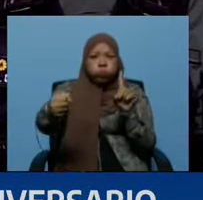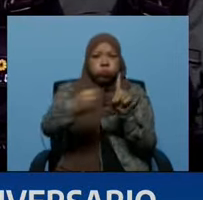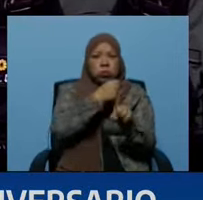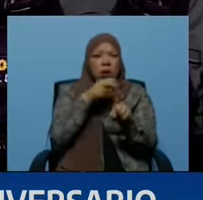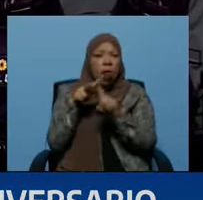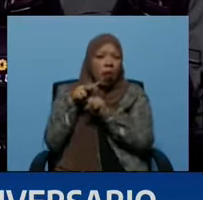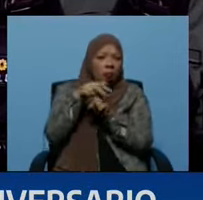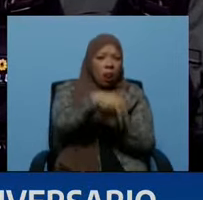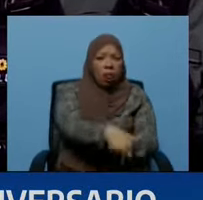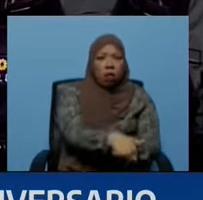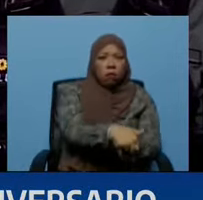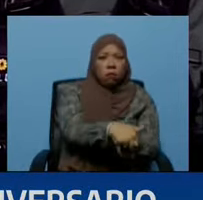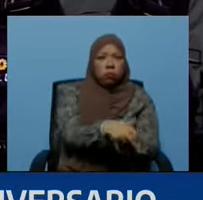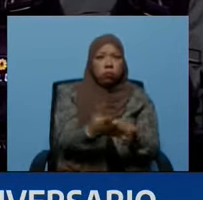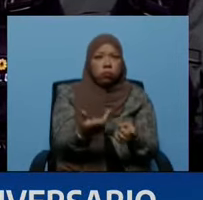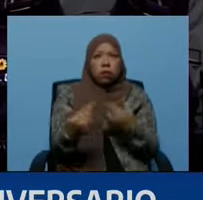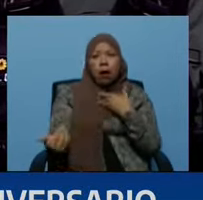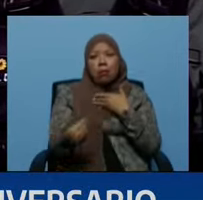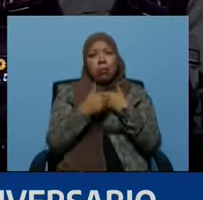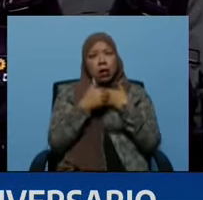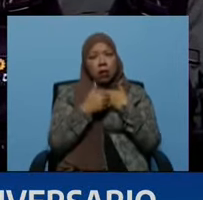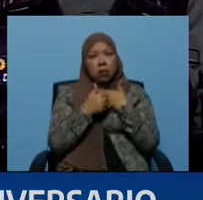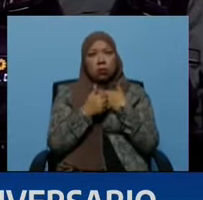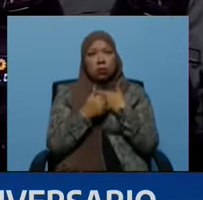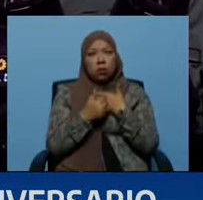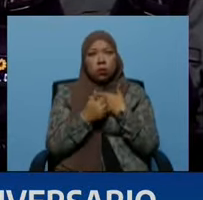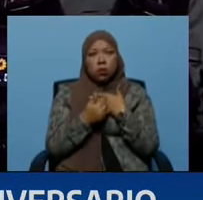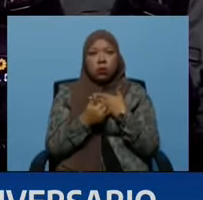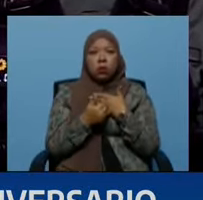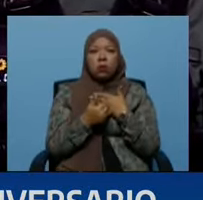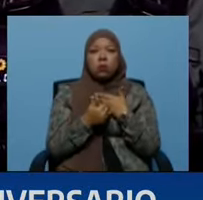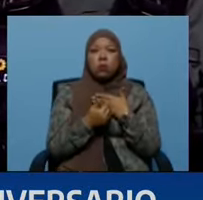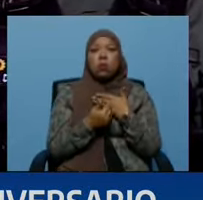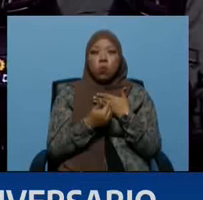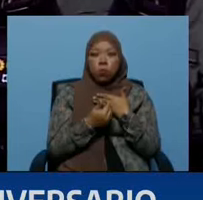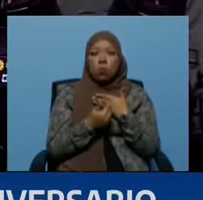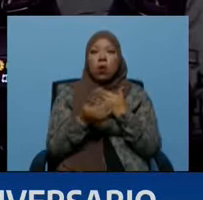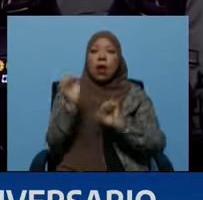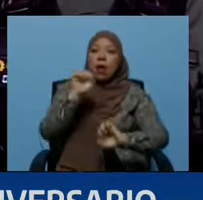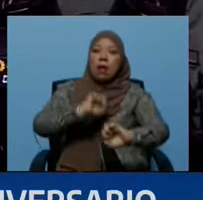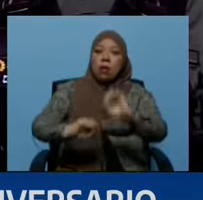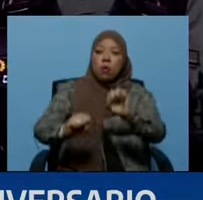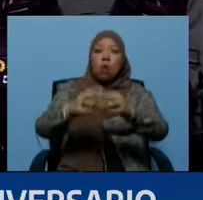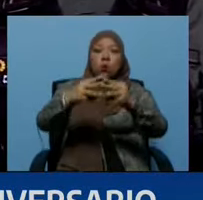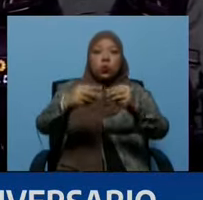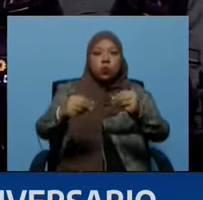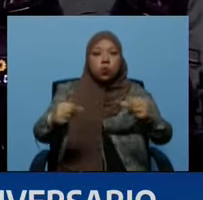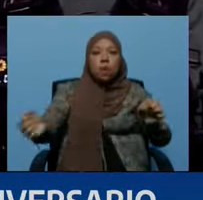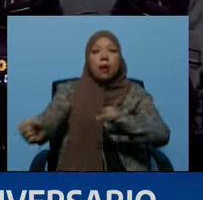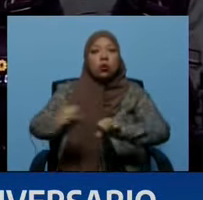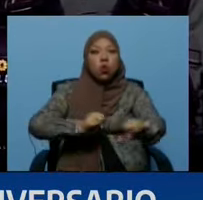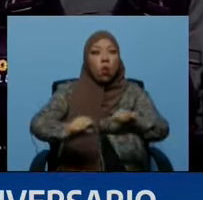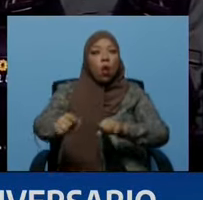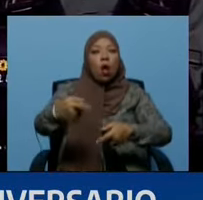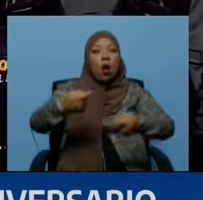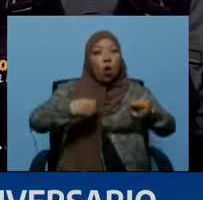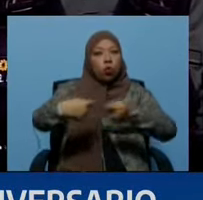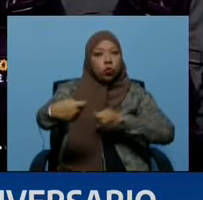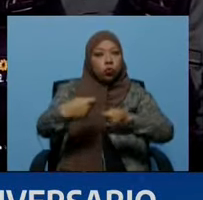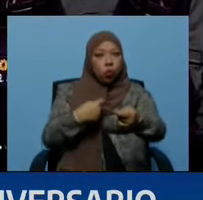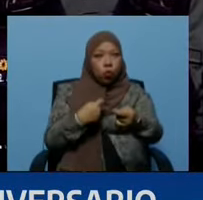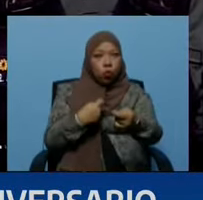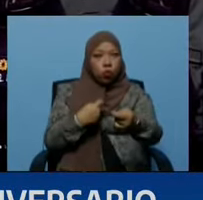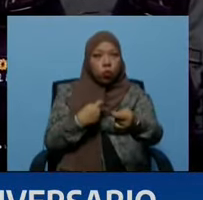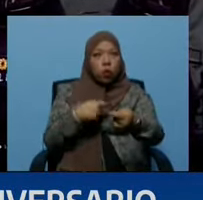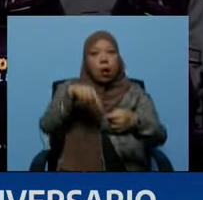humillarlos. Ha sido un ataque que se ha logrado disipar y controlar